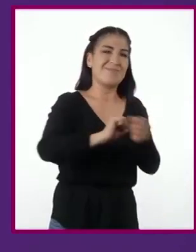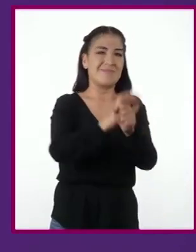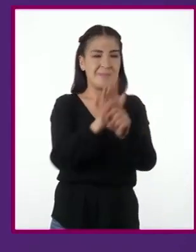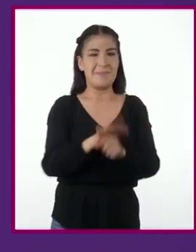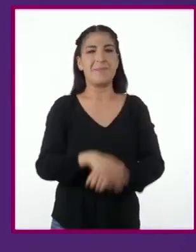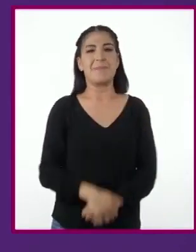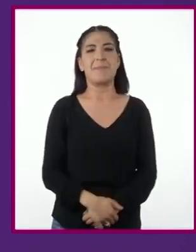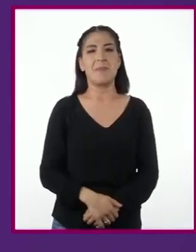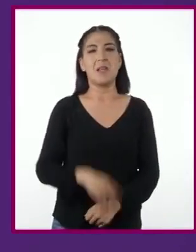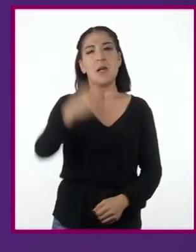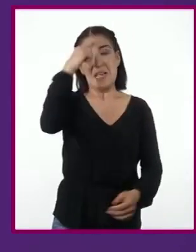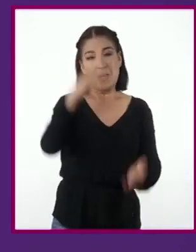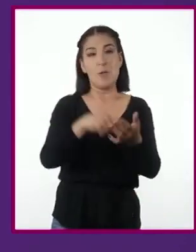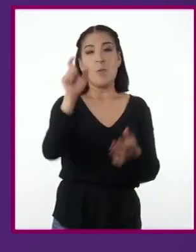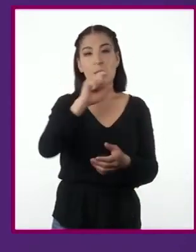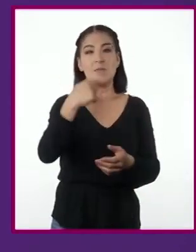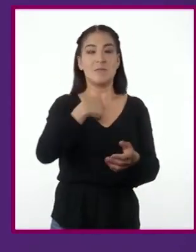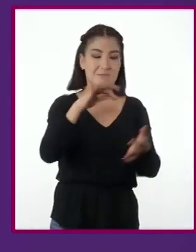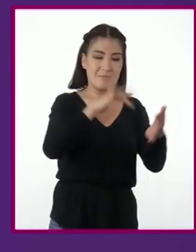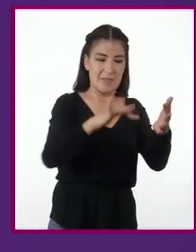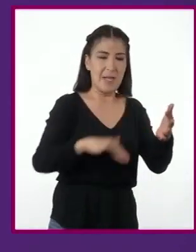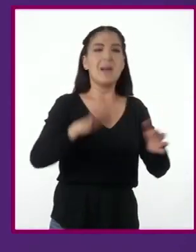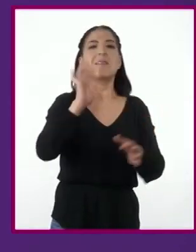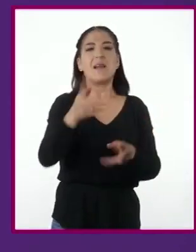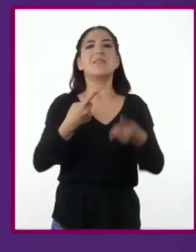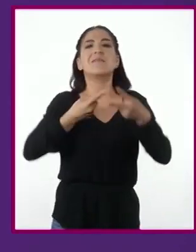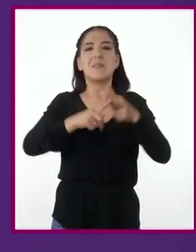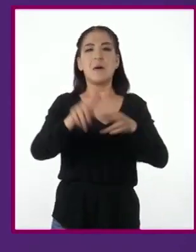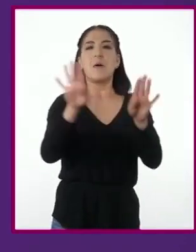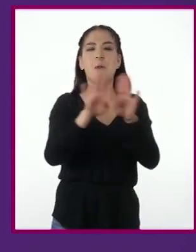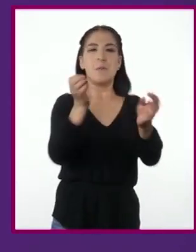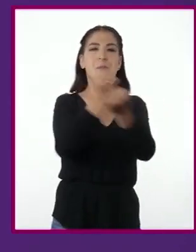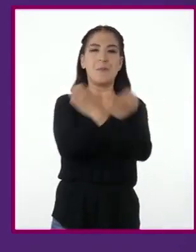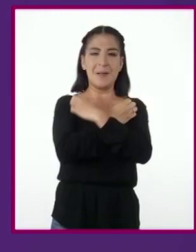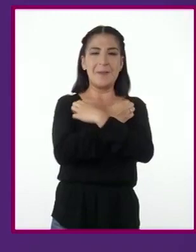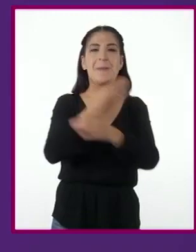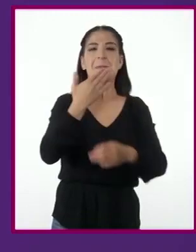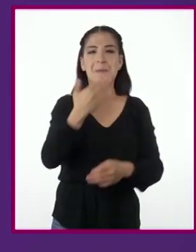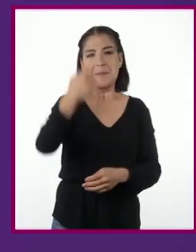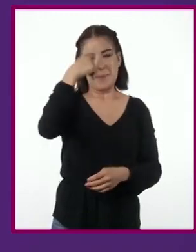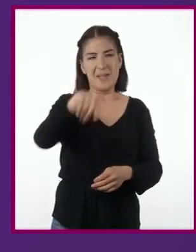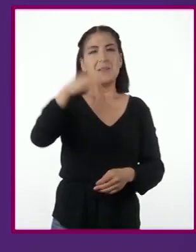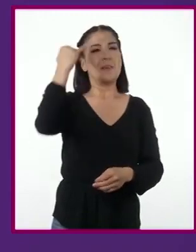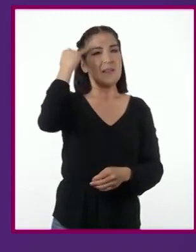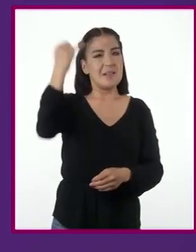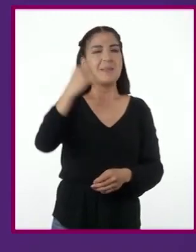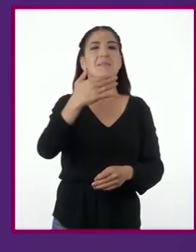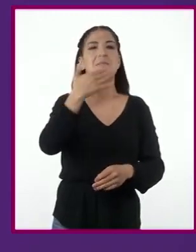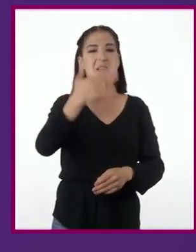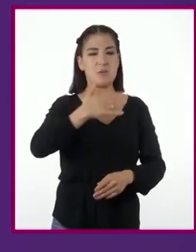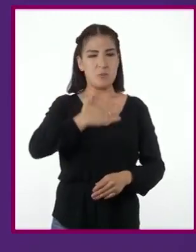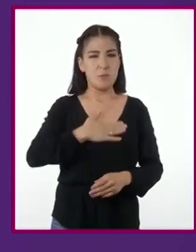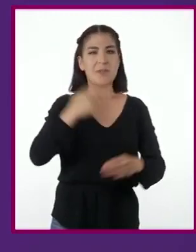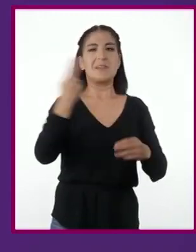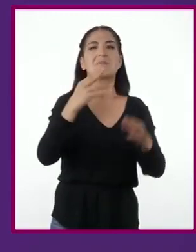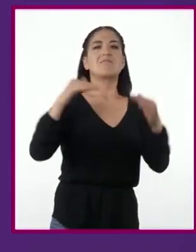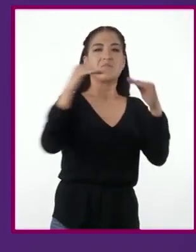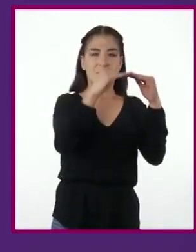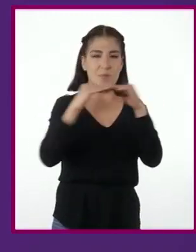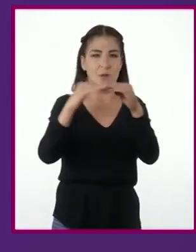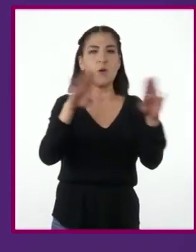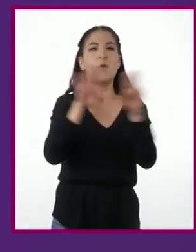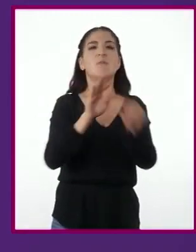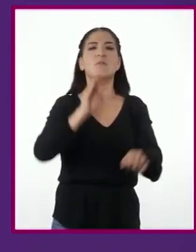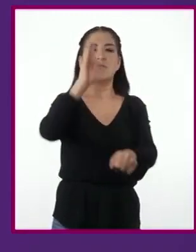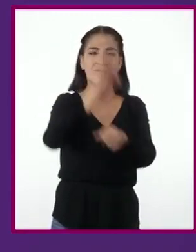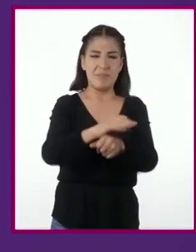Creo que cuando leemos nos vamos educando. Aprendemos a tener ideas justas, a no ser racistas, a ser equitativos y a